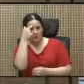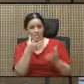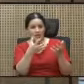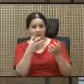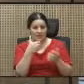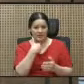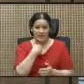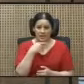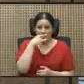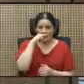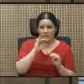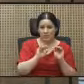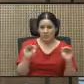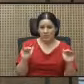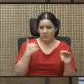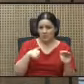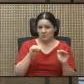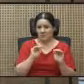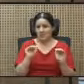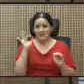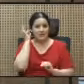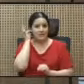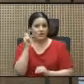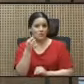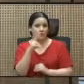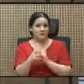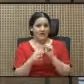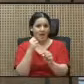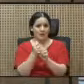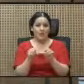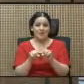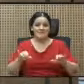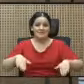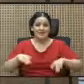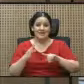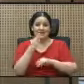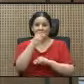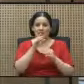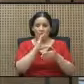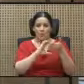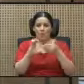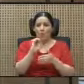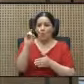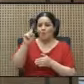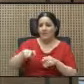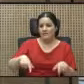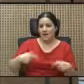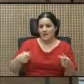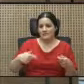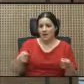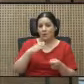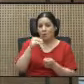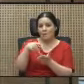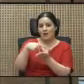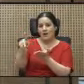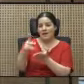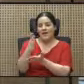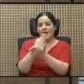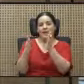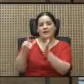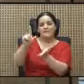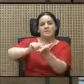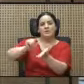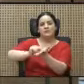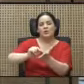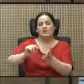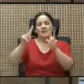12 años sin ir al colegio? ¿O es que tiene que gastar o pagarle a alguien las impresiones de esas pruebas? Si no pasan los